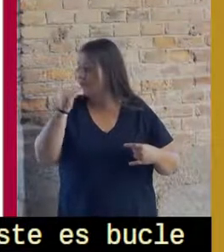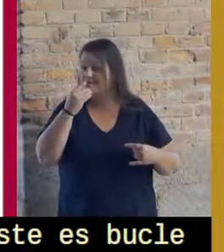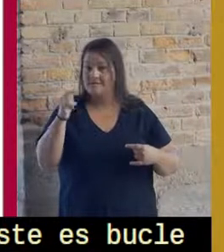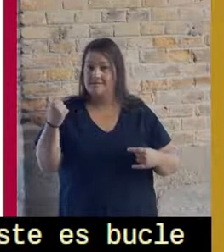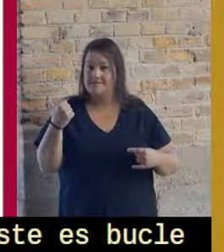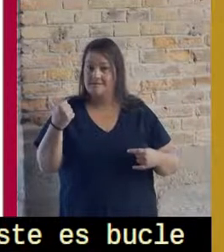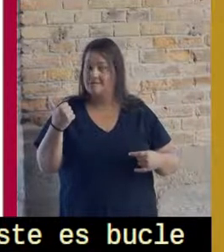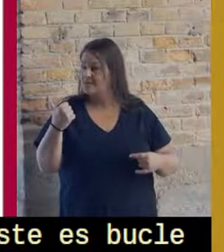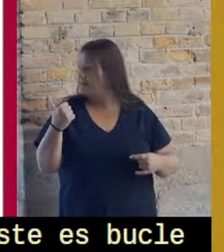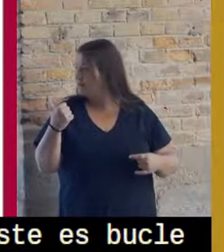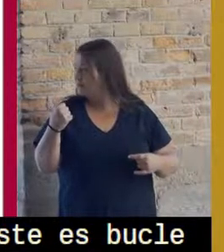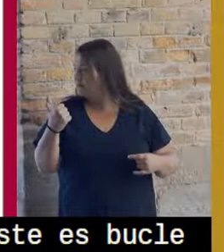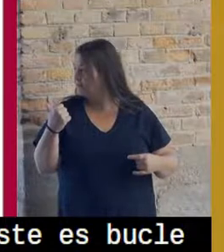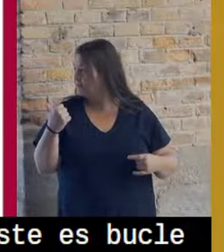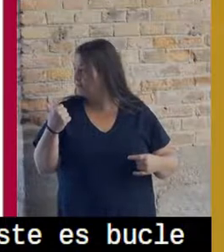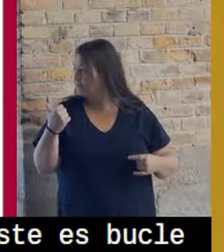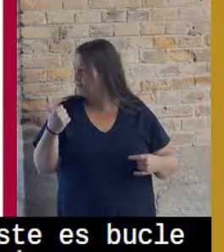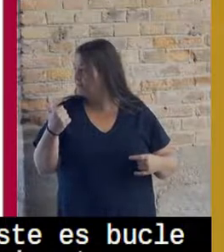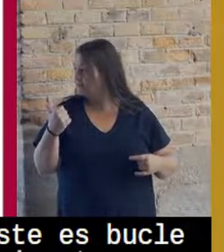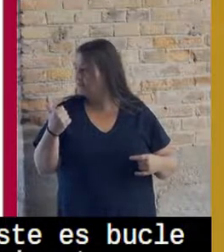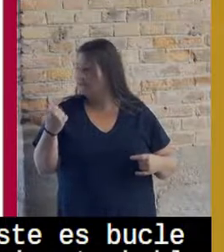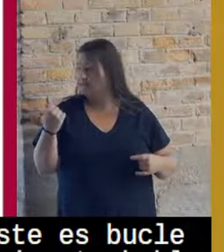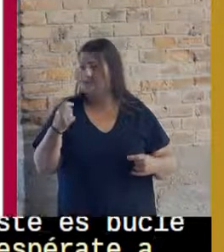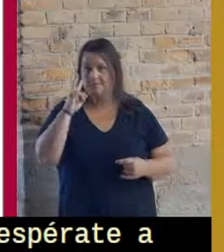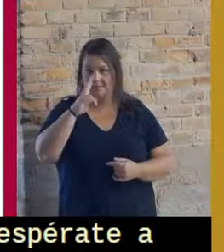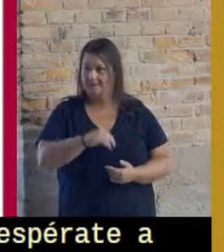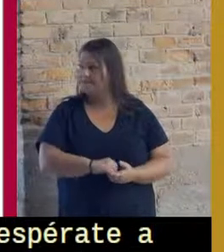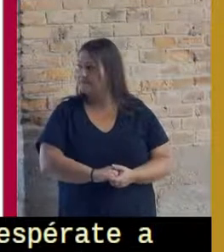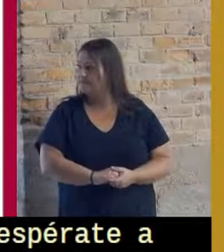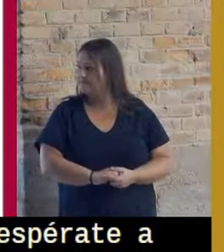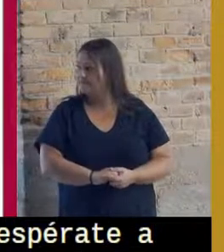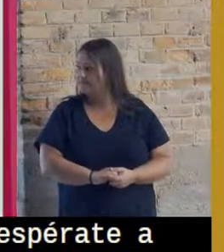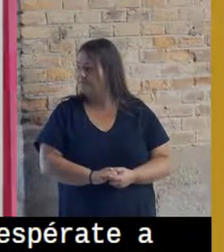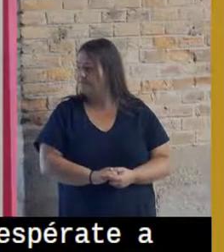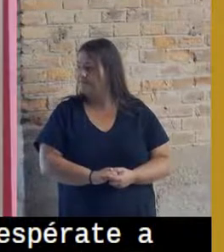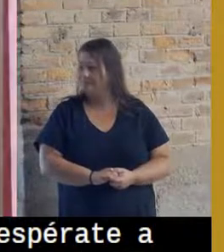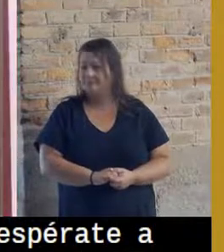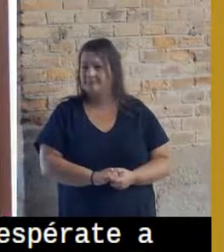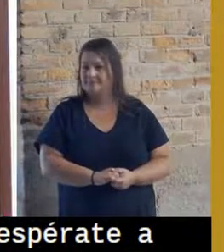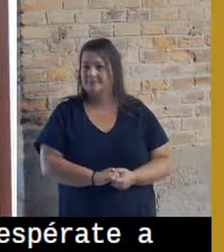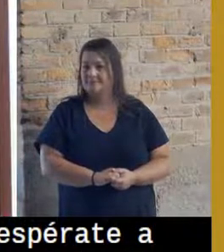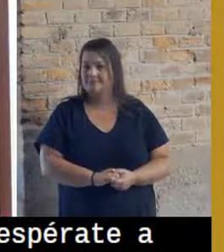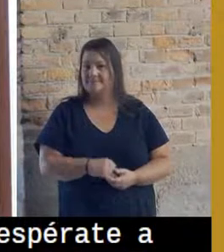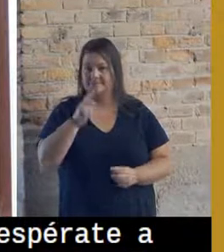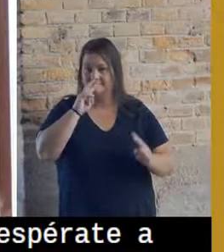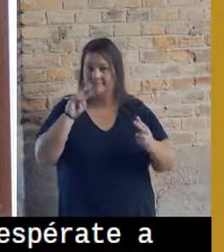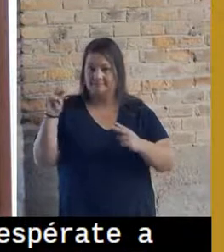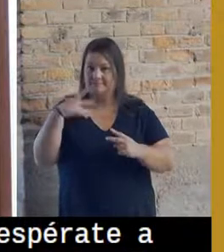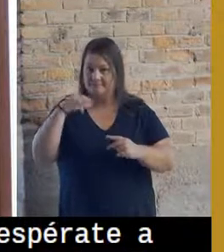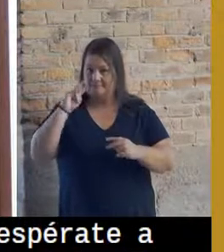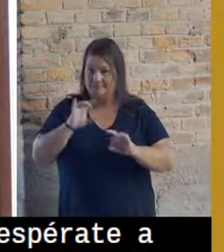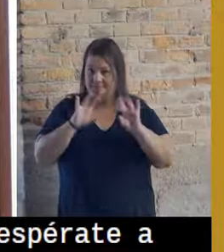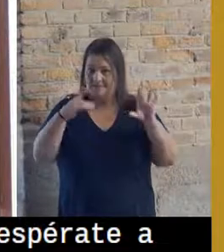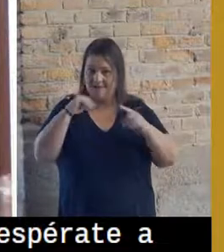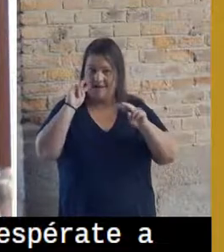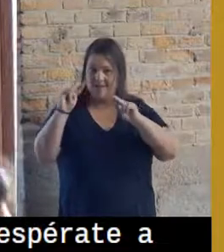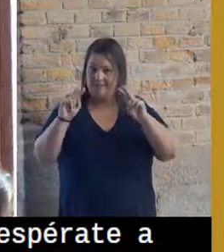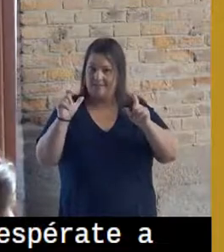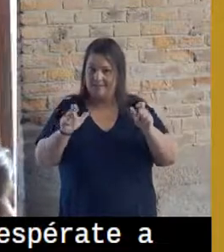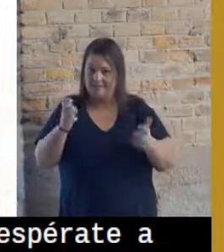bien claro espérate a ver televidente